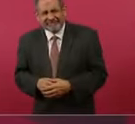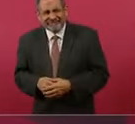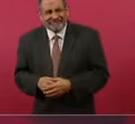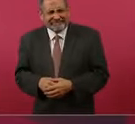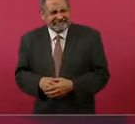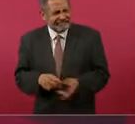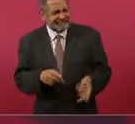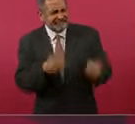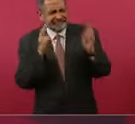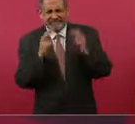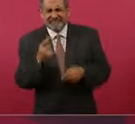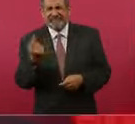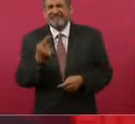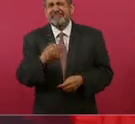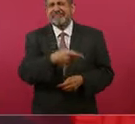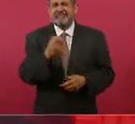dijo,